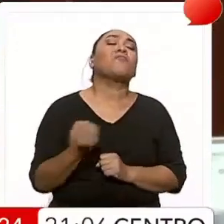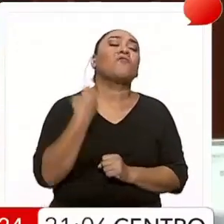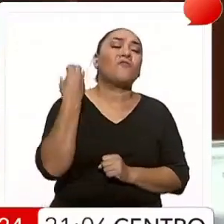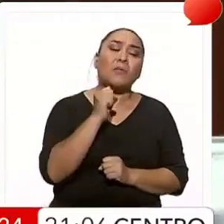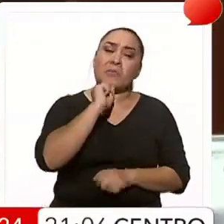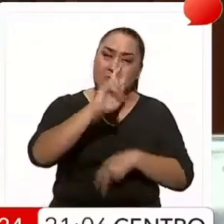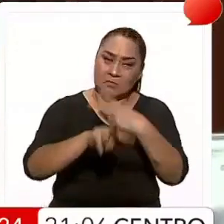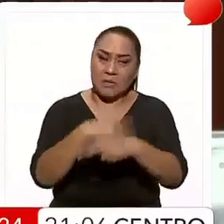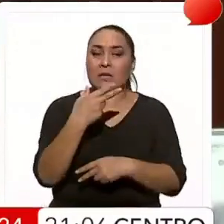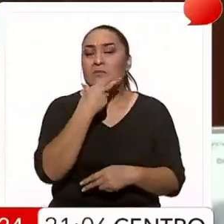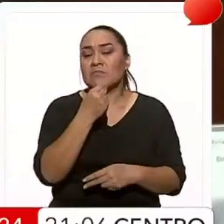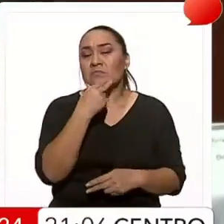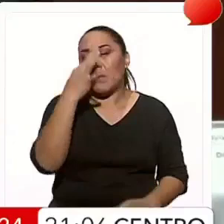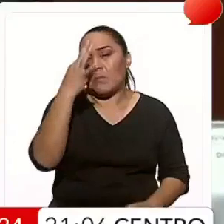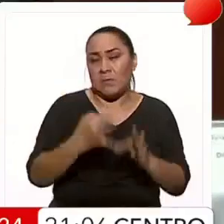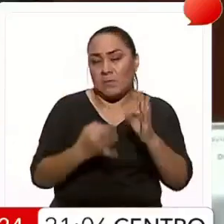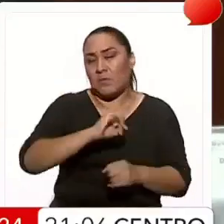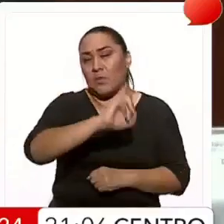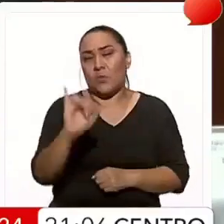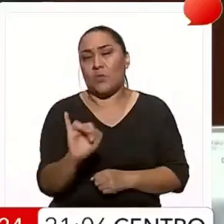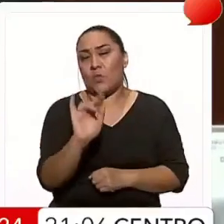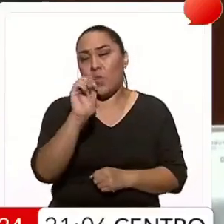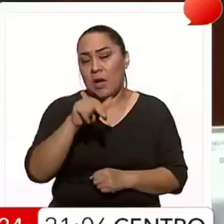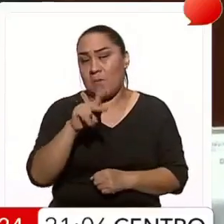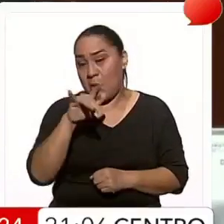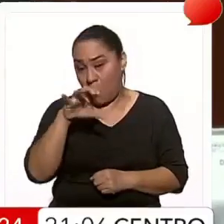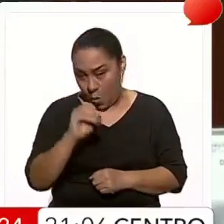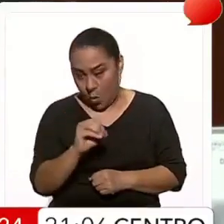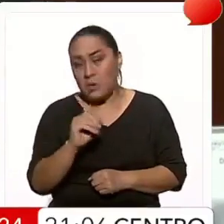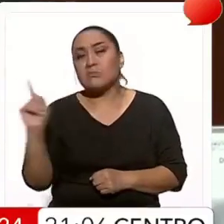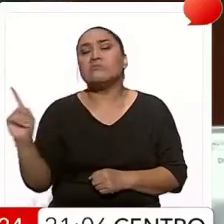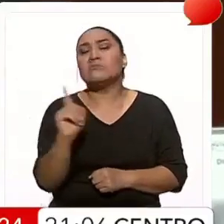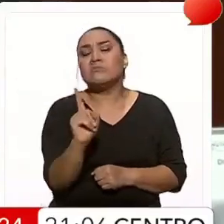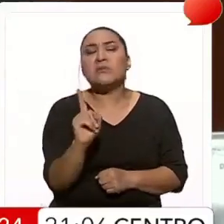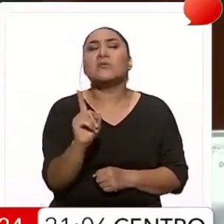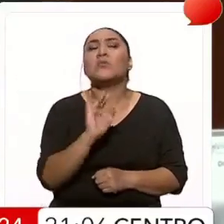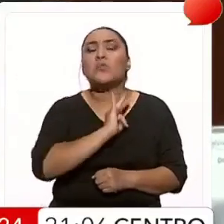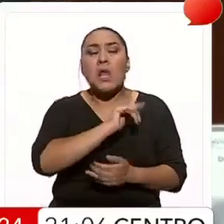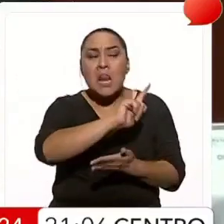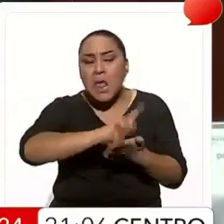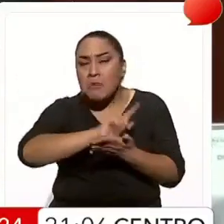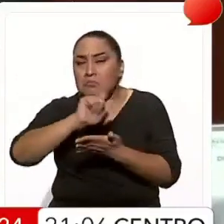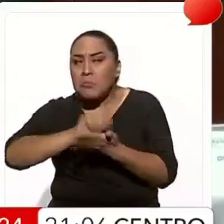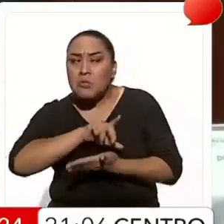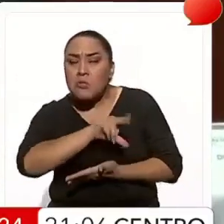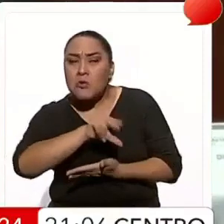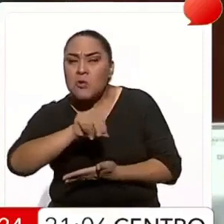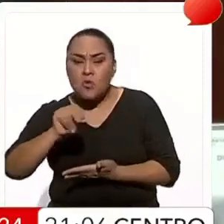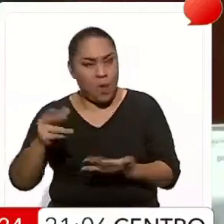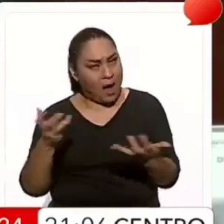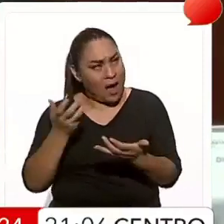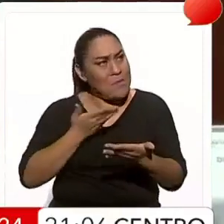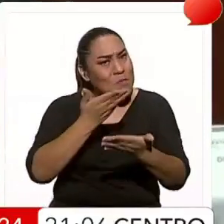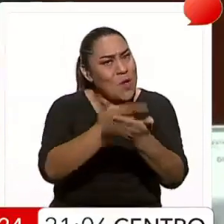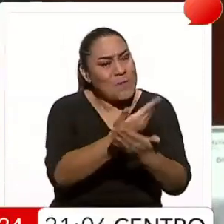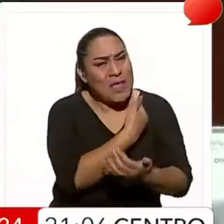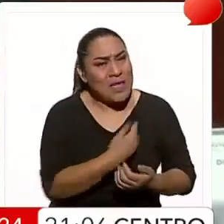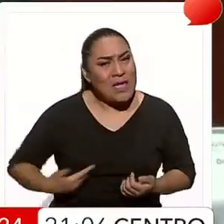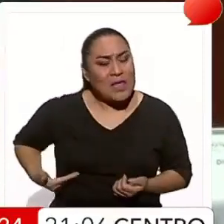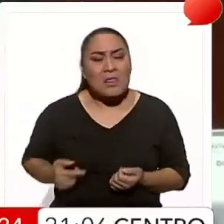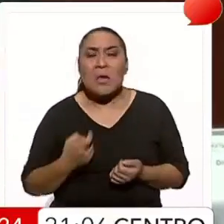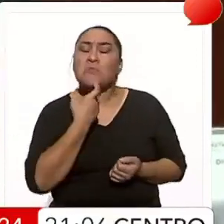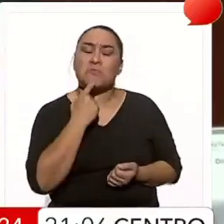el magistrado Juan Pablo Gómez Fierro, quien ha fallado en contra de varias leyes y reformas impulsadas por el presidente Andrés Manuel